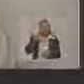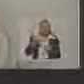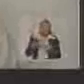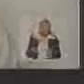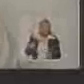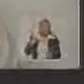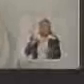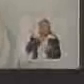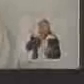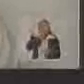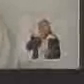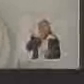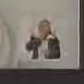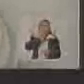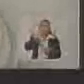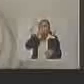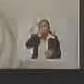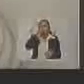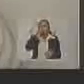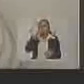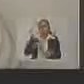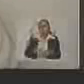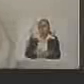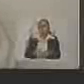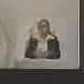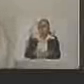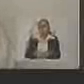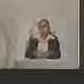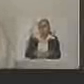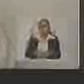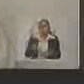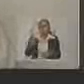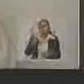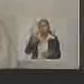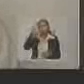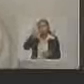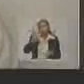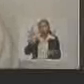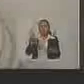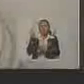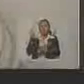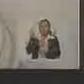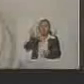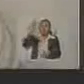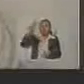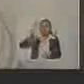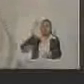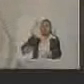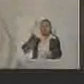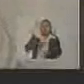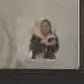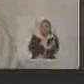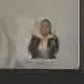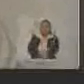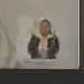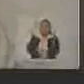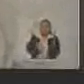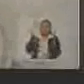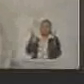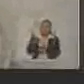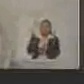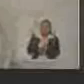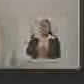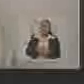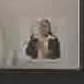preocupan a todos los juarenses. Es básica para cambiar los servicios que nos proporciona la delegación. Es por eso que